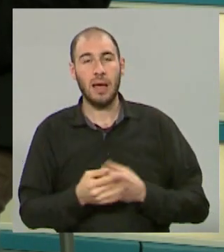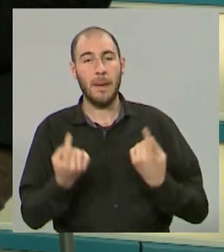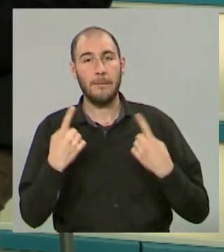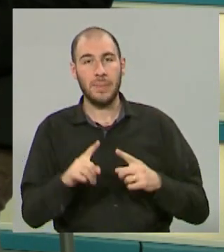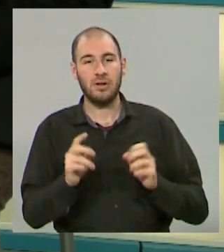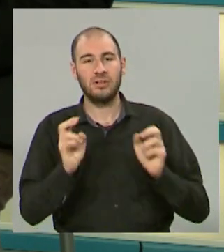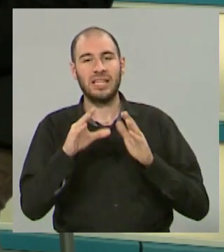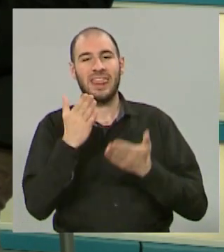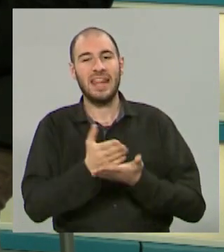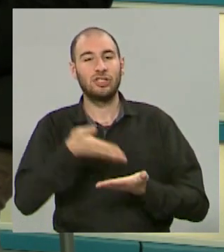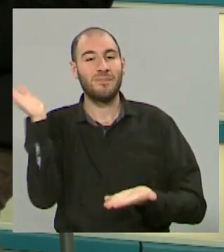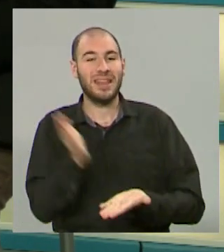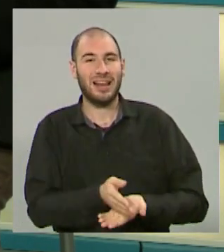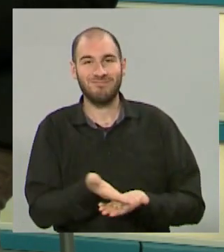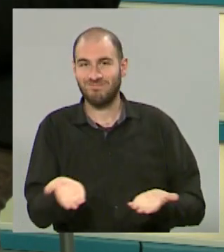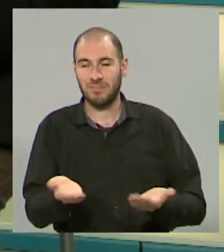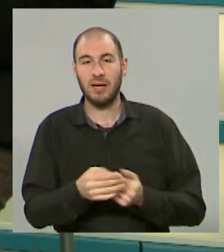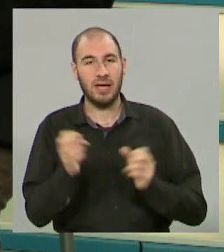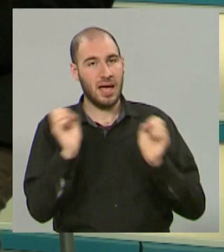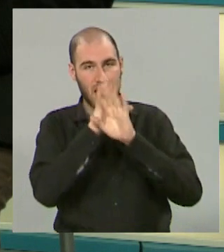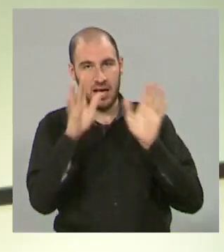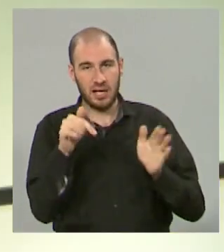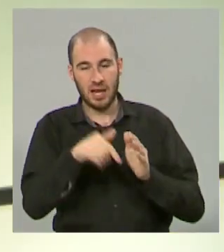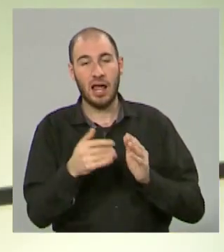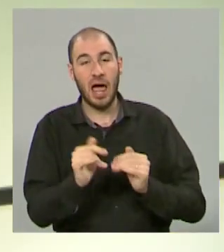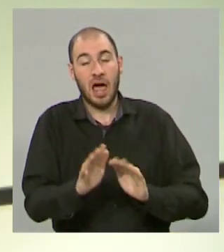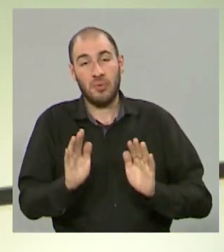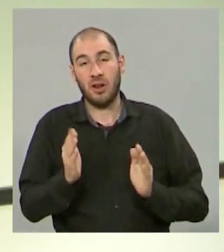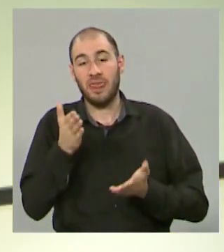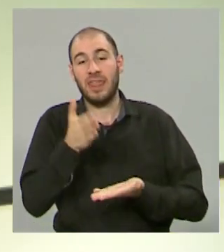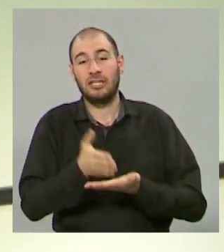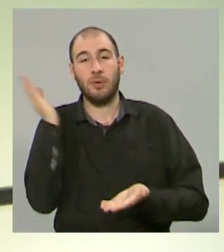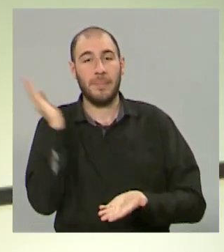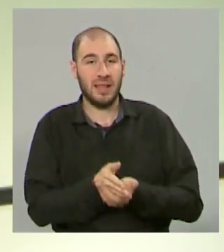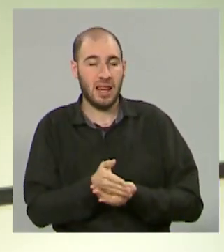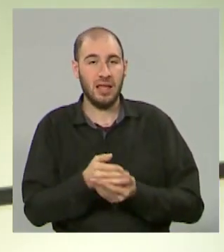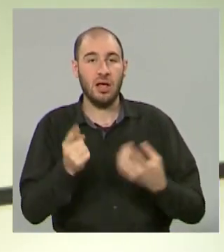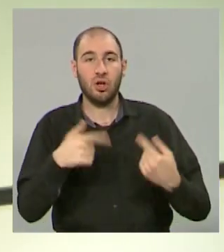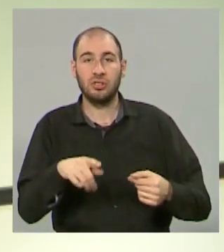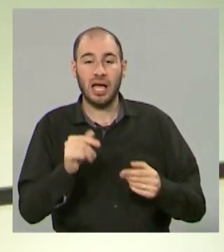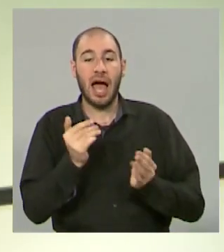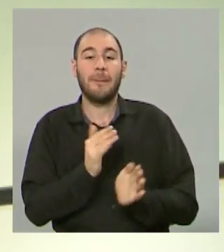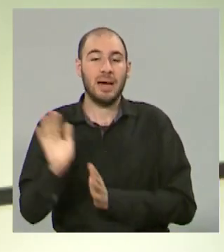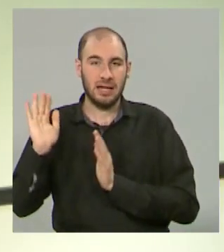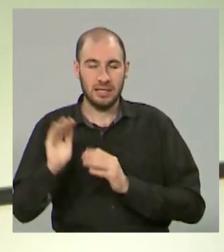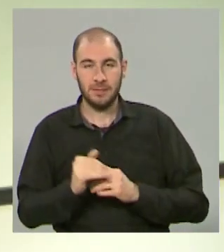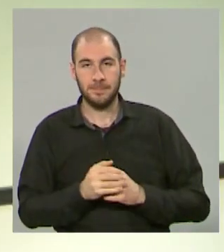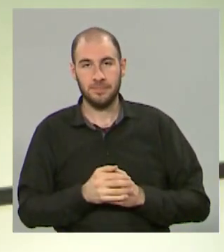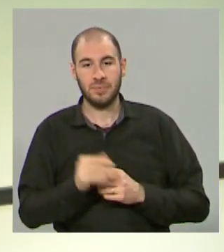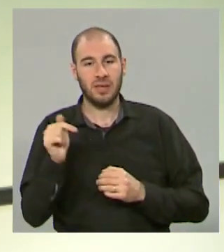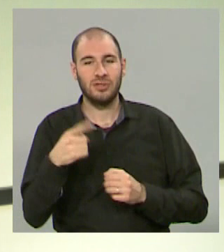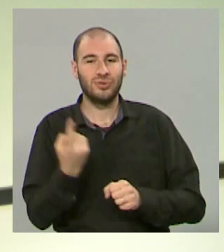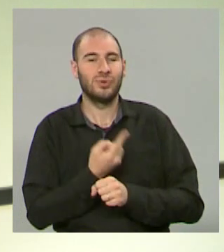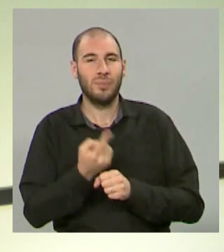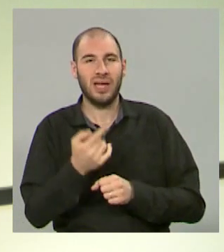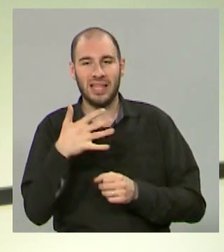no desde el derecho penal, dejando bien en claro que en todo caso el derecho penal es un remedio excepcional y que no se justifica,